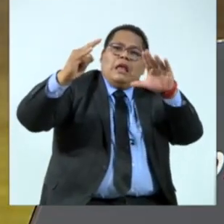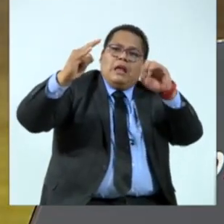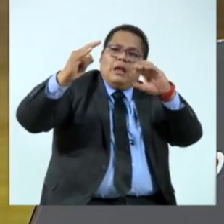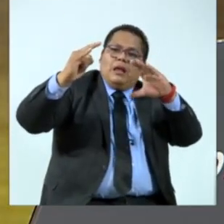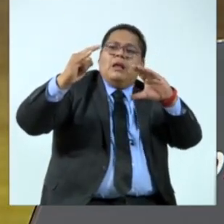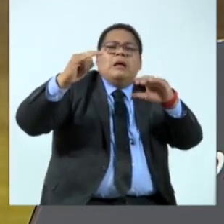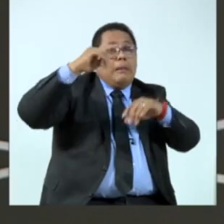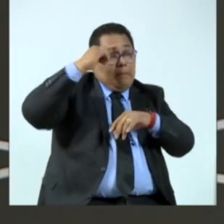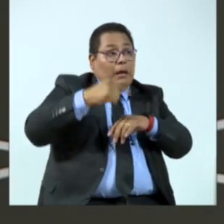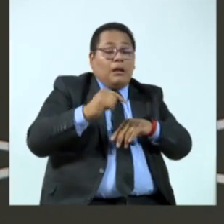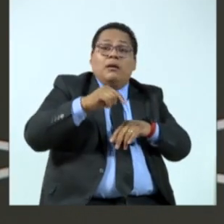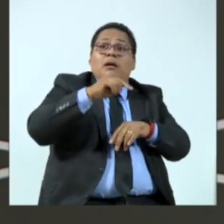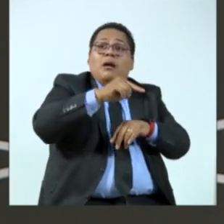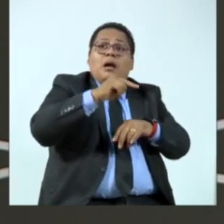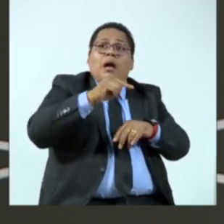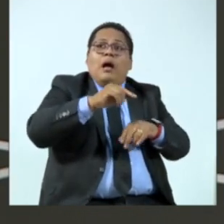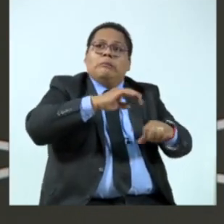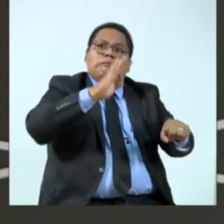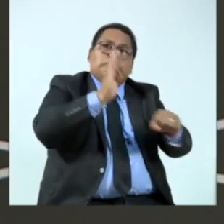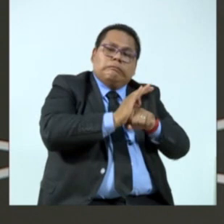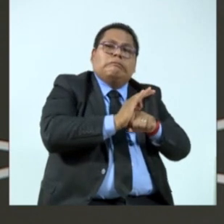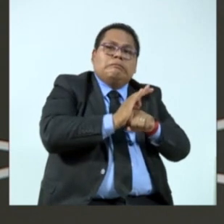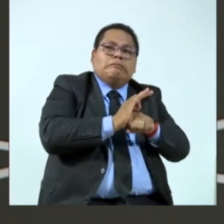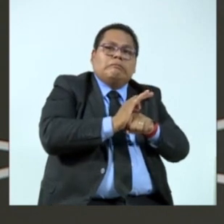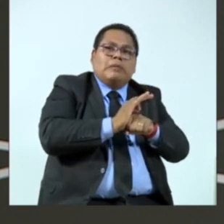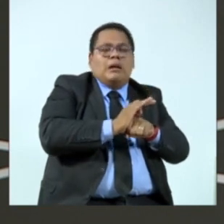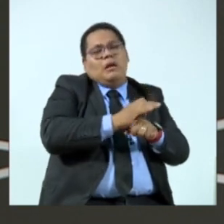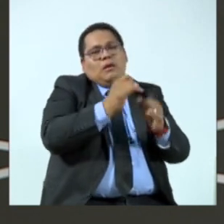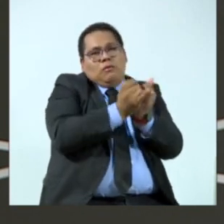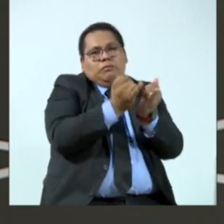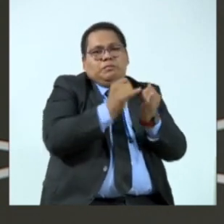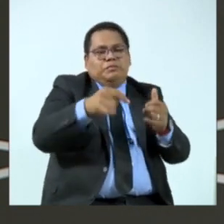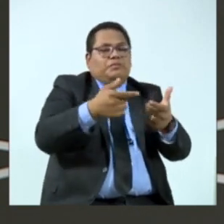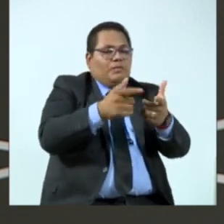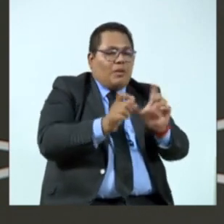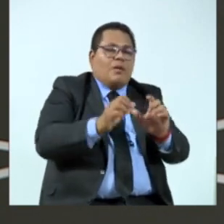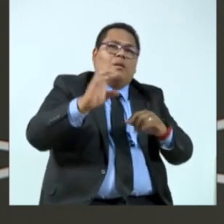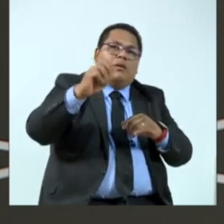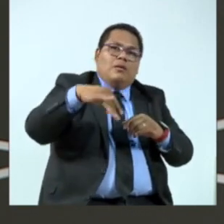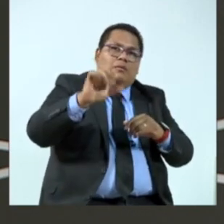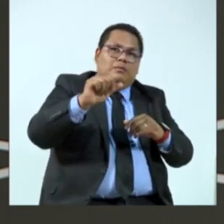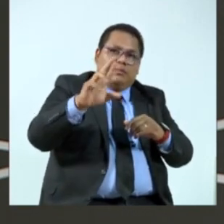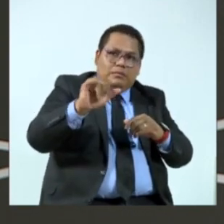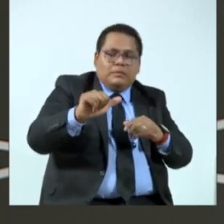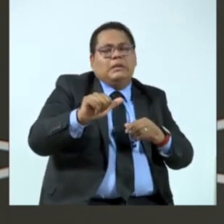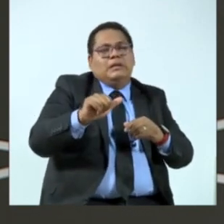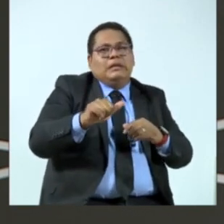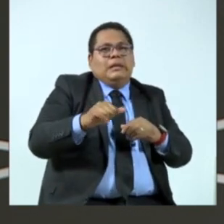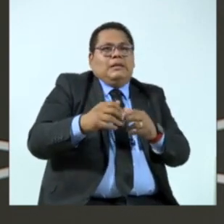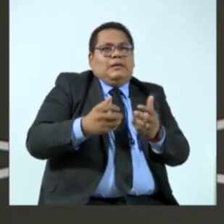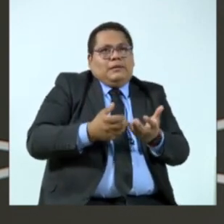coordinación con la fuerza operativa del gobierno del Estado de las propias comisarías de la zona metropolitana y poderlos atender Obviamente el